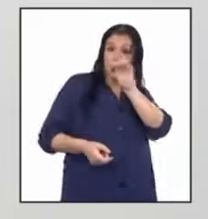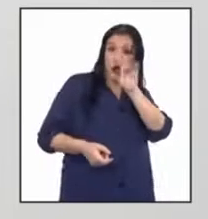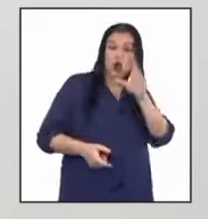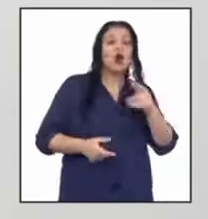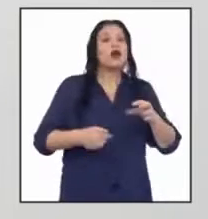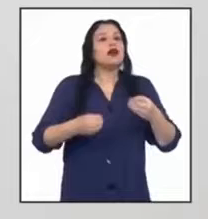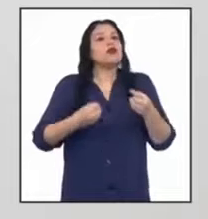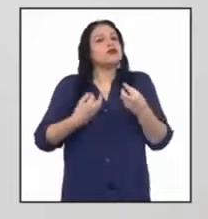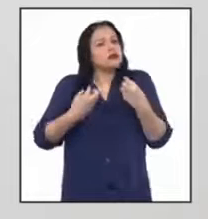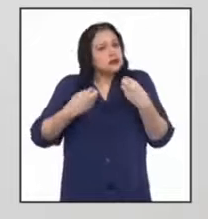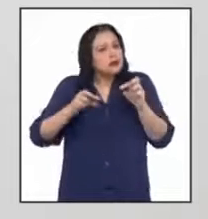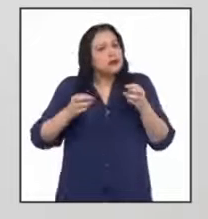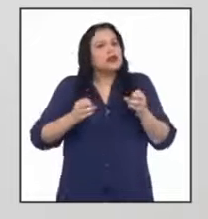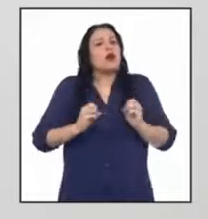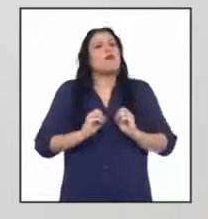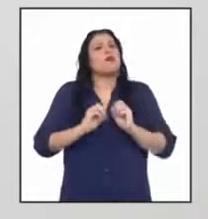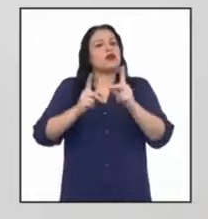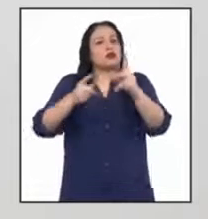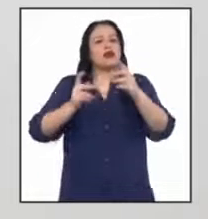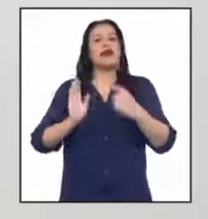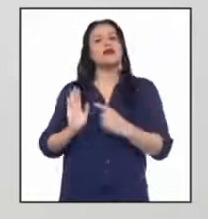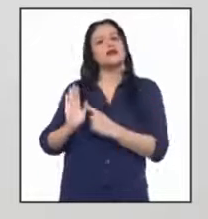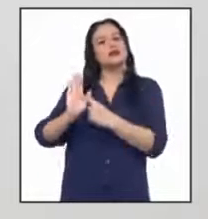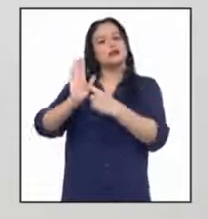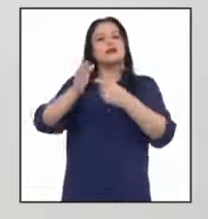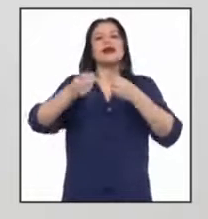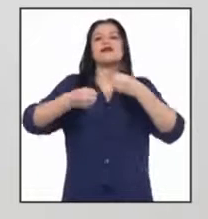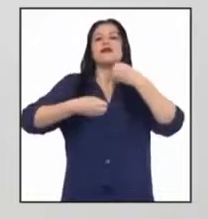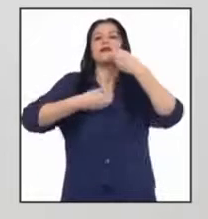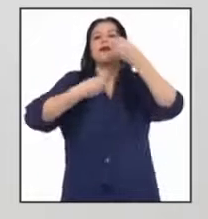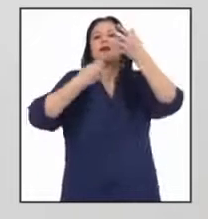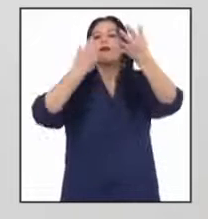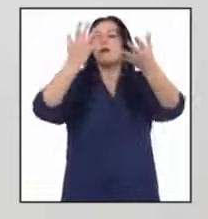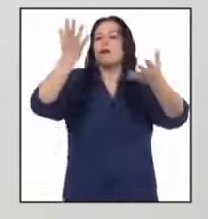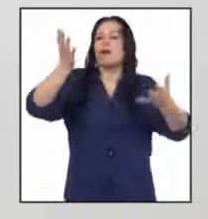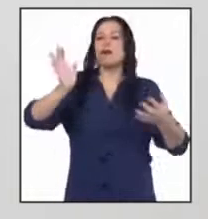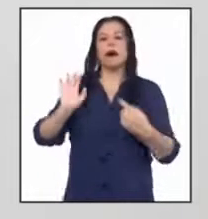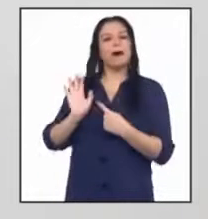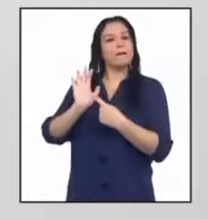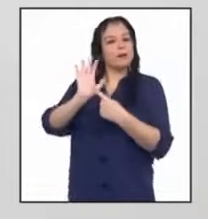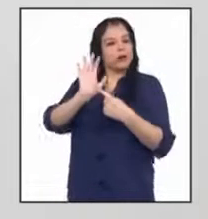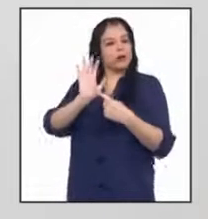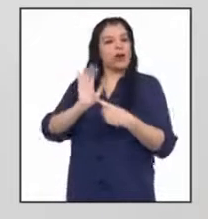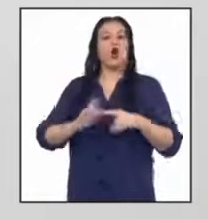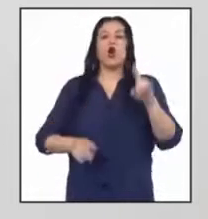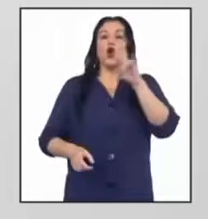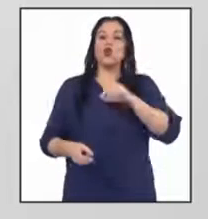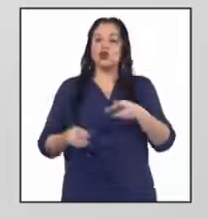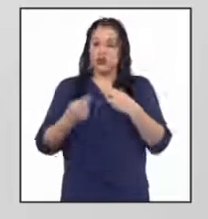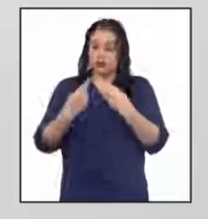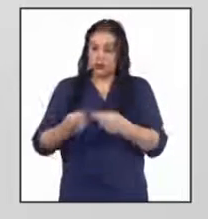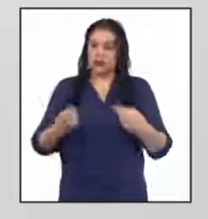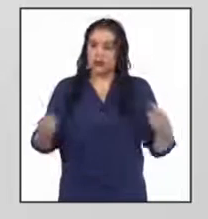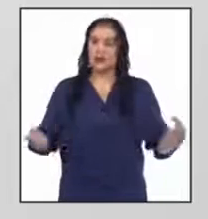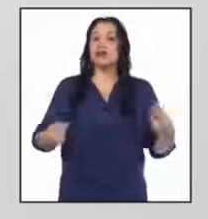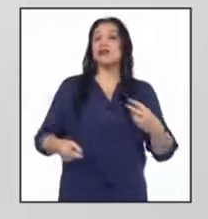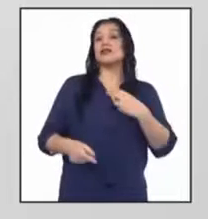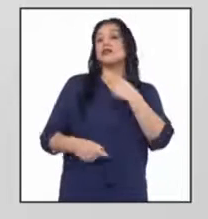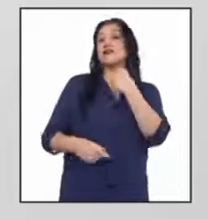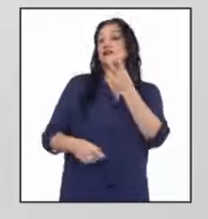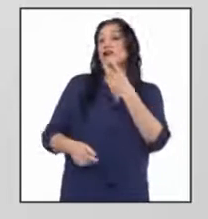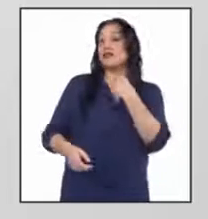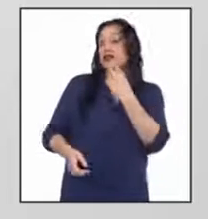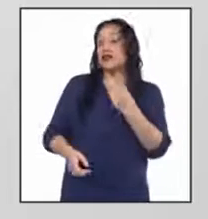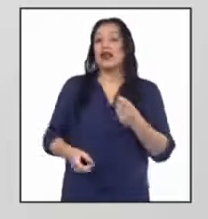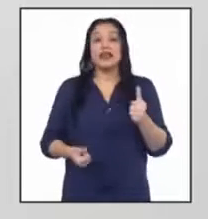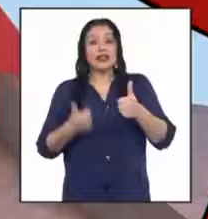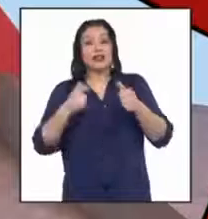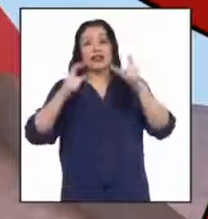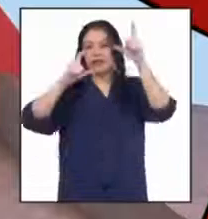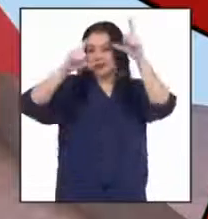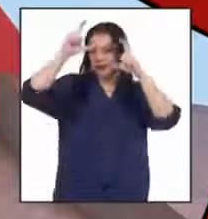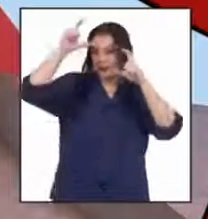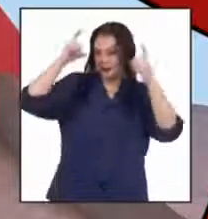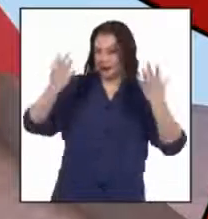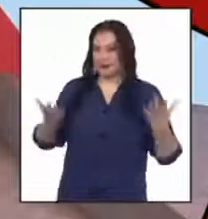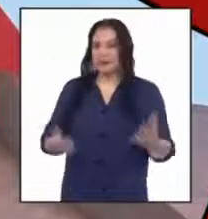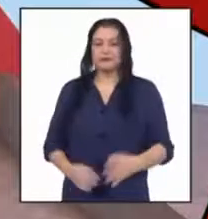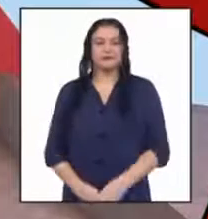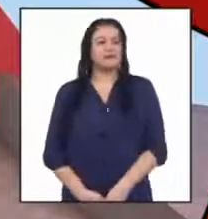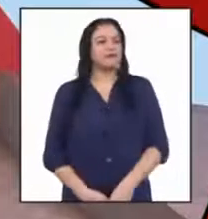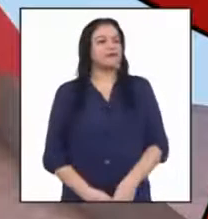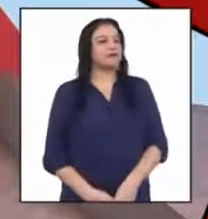oportunidad de expresarnos y mostrarnos a través de la utilización de recursos verbales y no verbales.